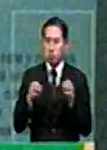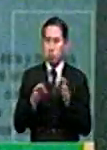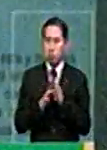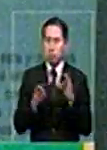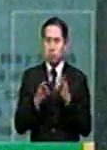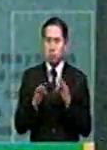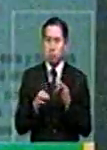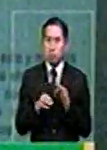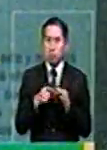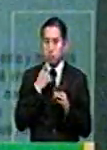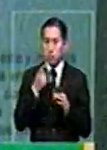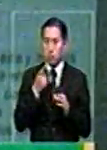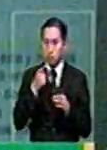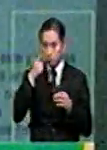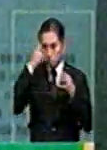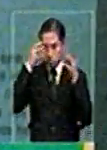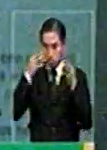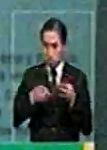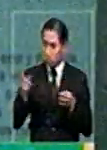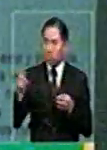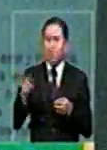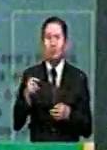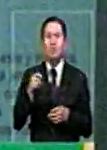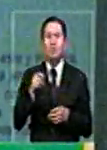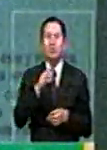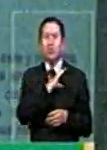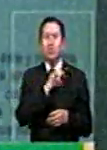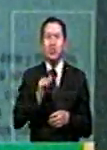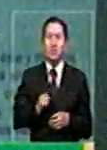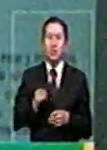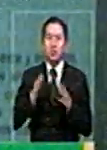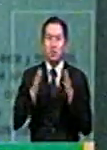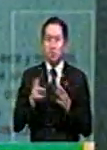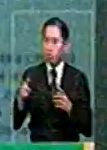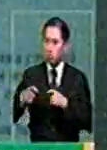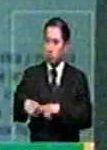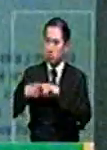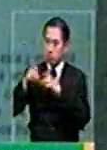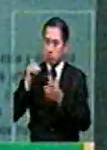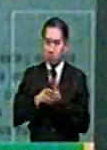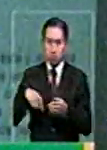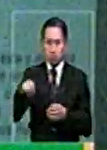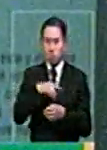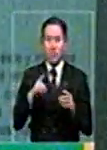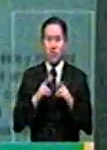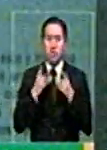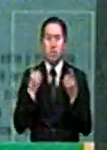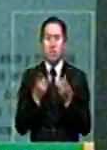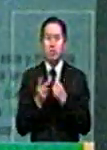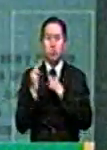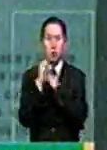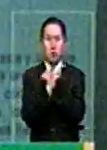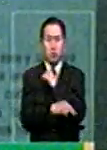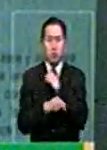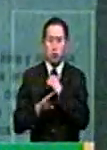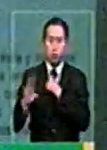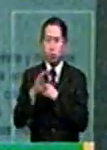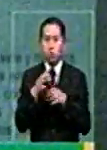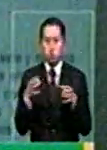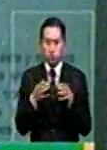que la decisión de suspender a Fabián Ciñani fue tomada por la Dirección Nacional de Comunidad